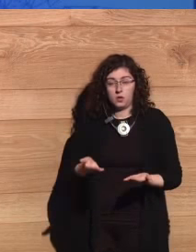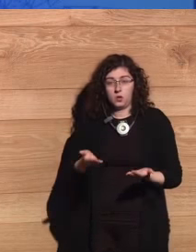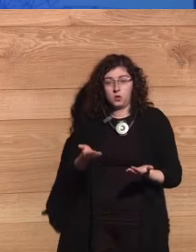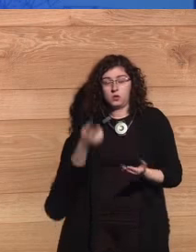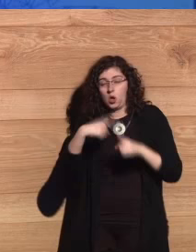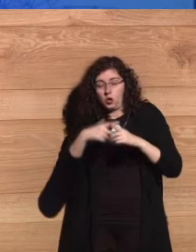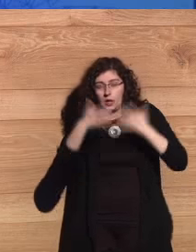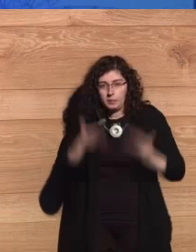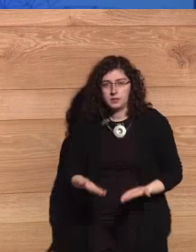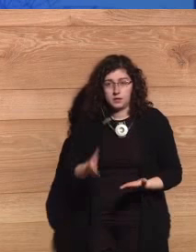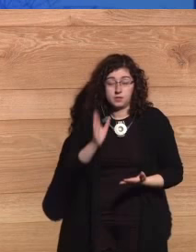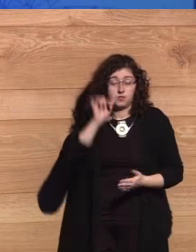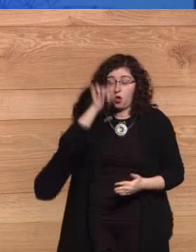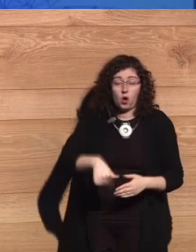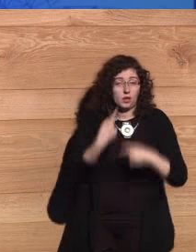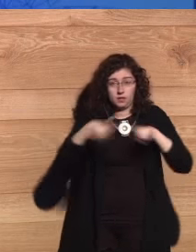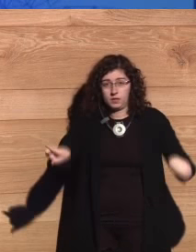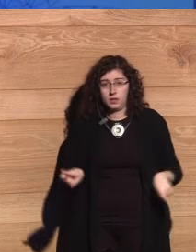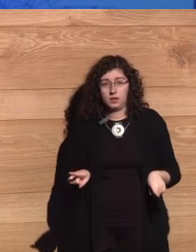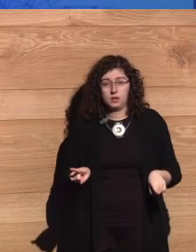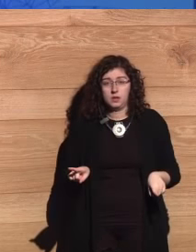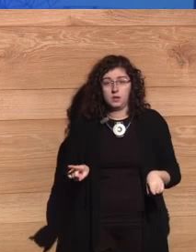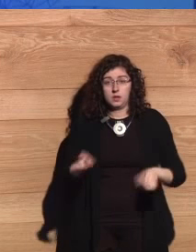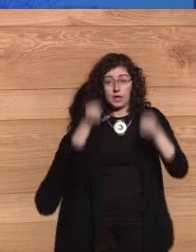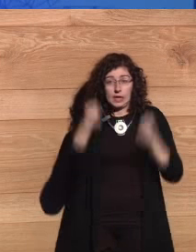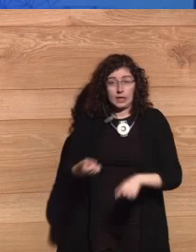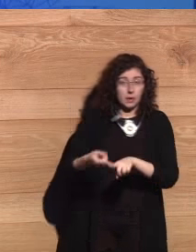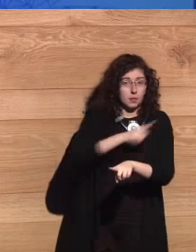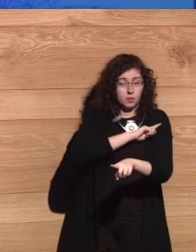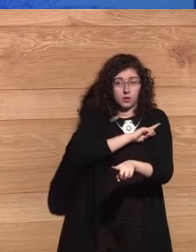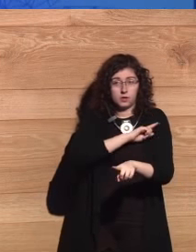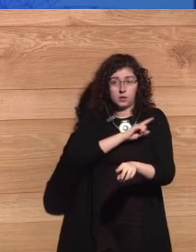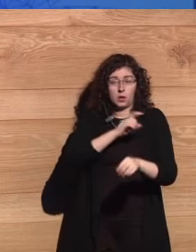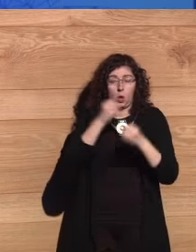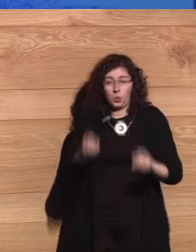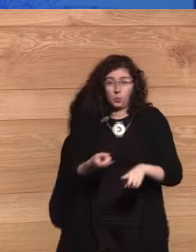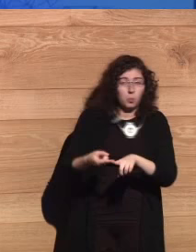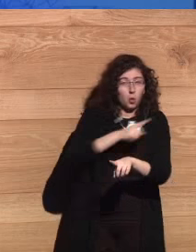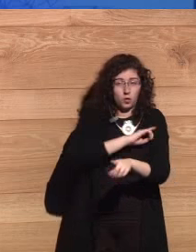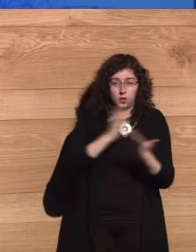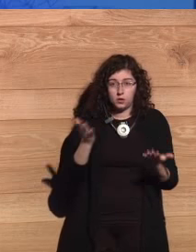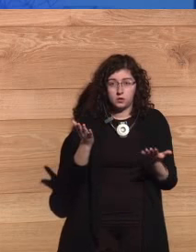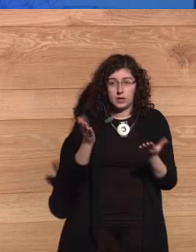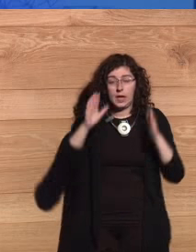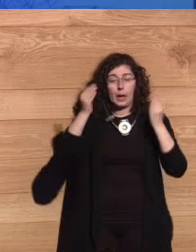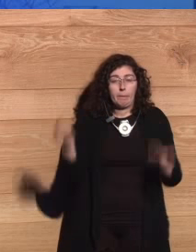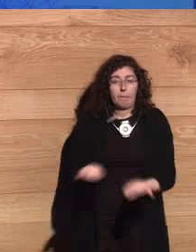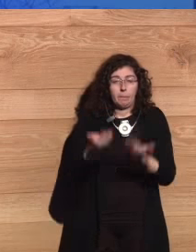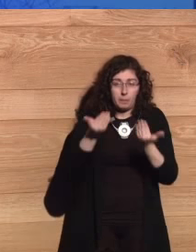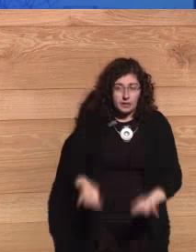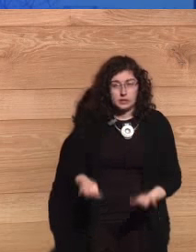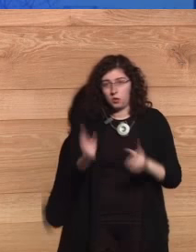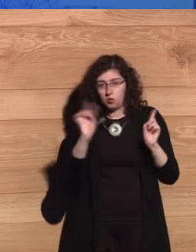mundo. La hiperpotencia, lo hiperpoderoso no está, no descansa en lo pesado, sino